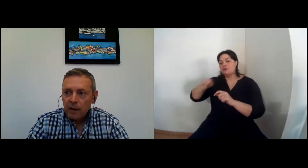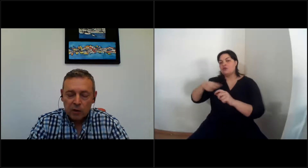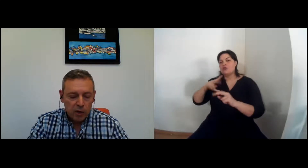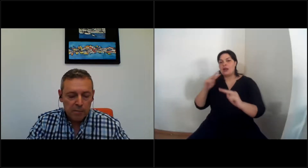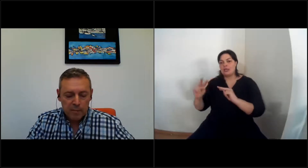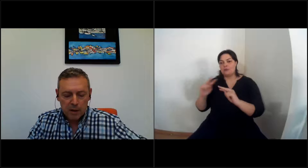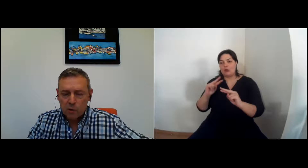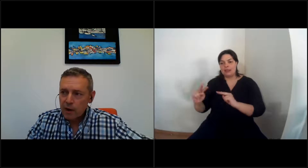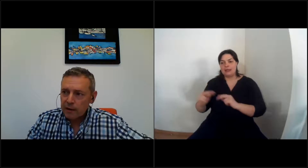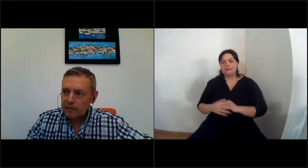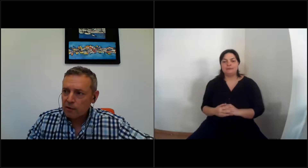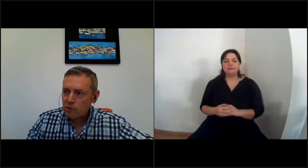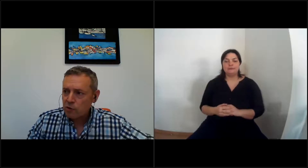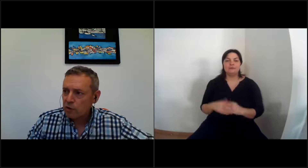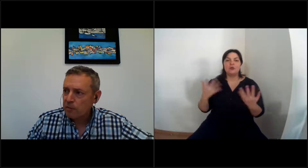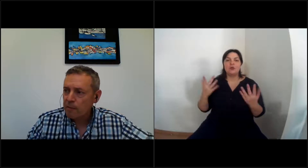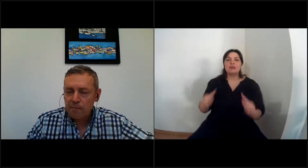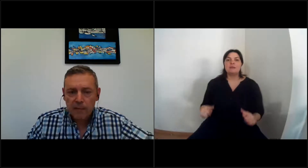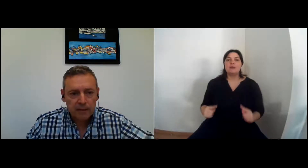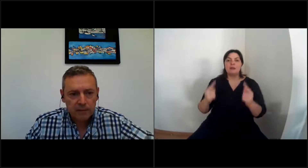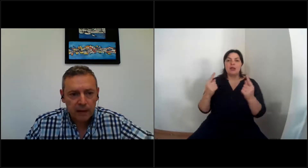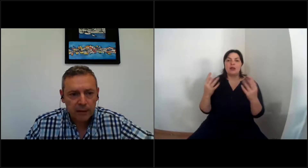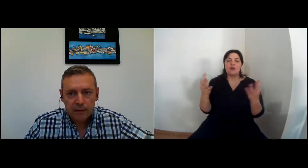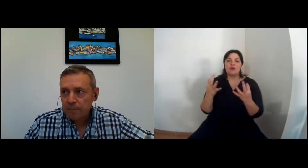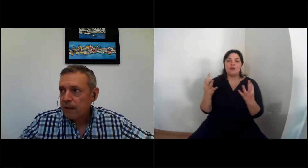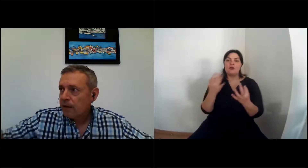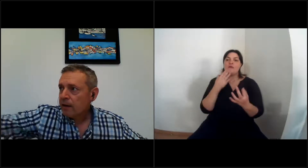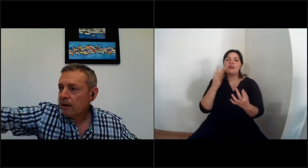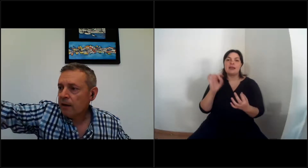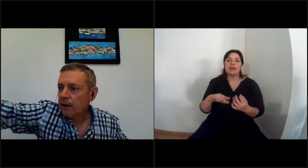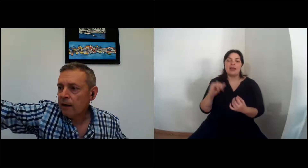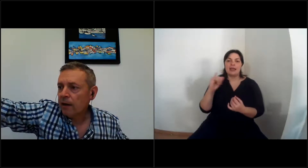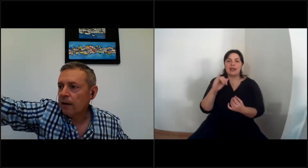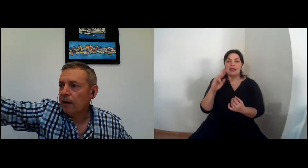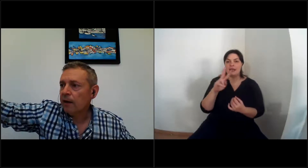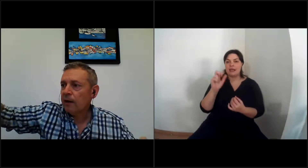chat. Entonces, en primer lugar, está con nosotros Iván Martín Talavera,